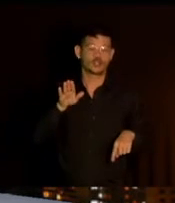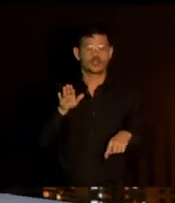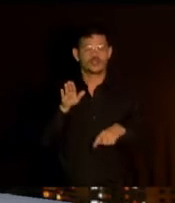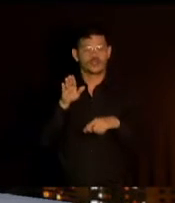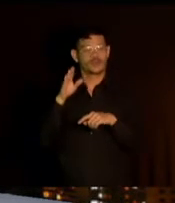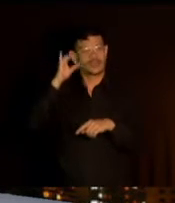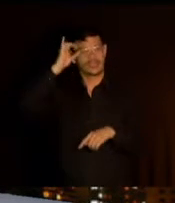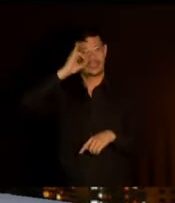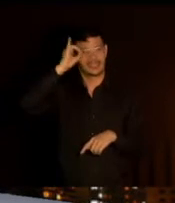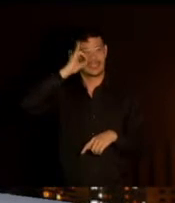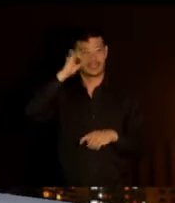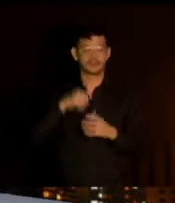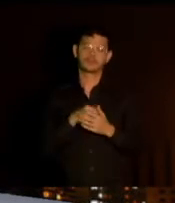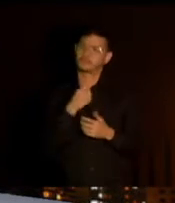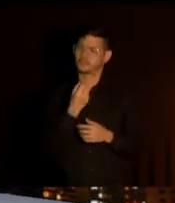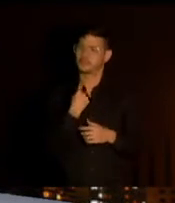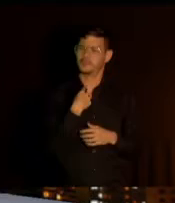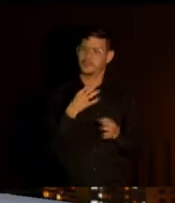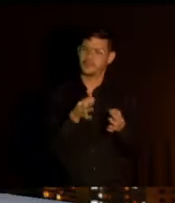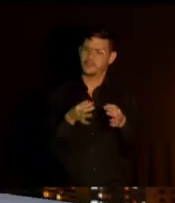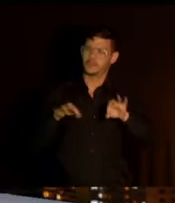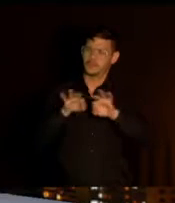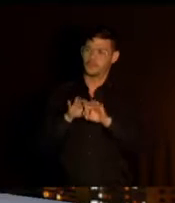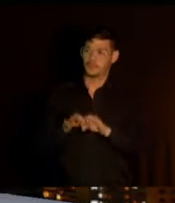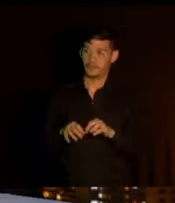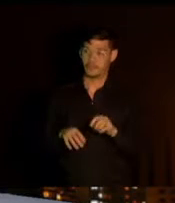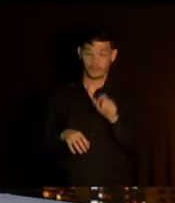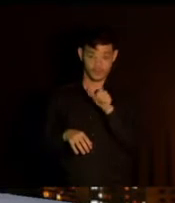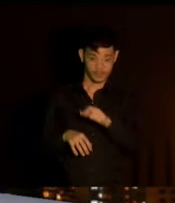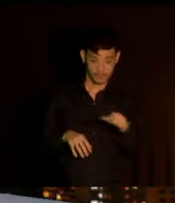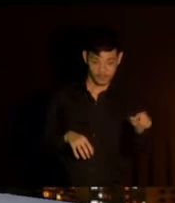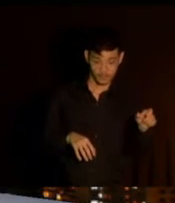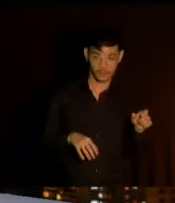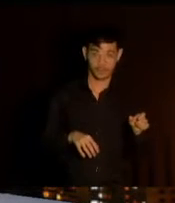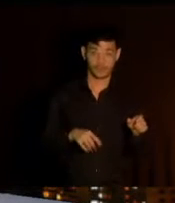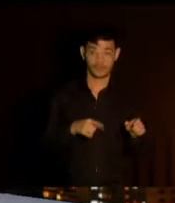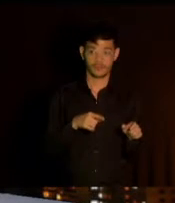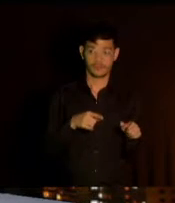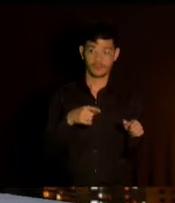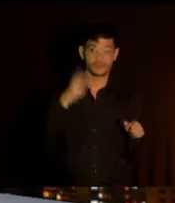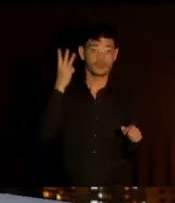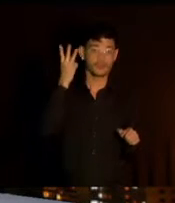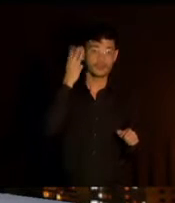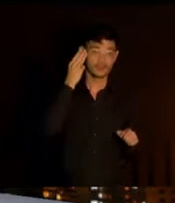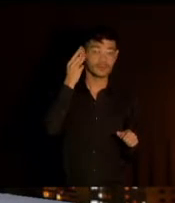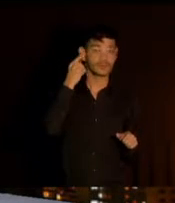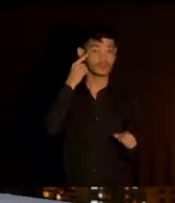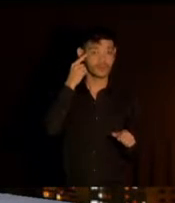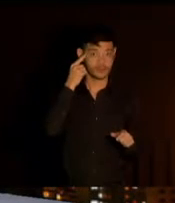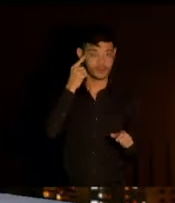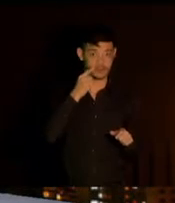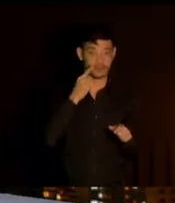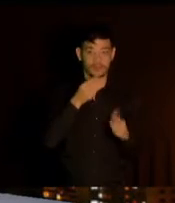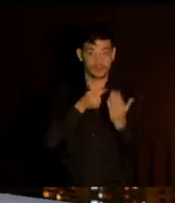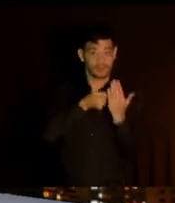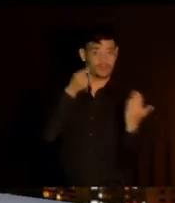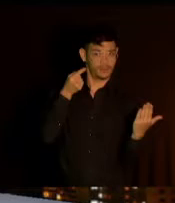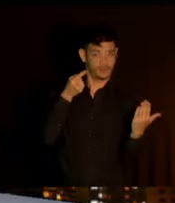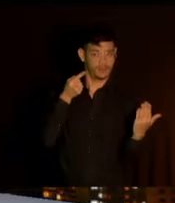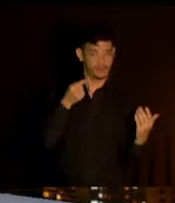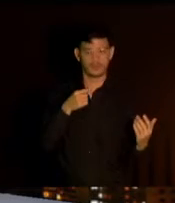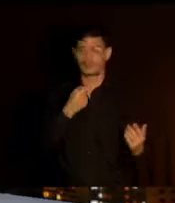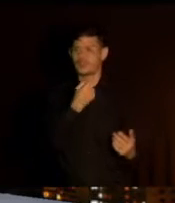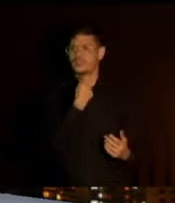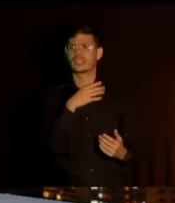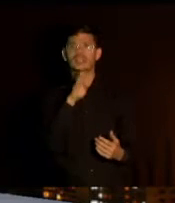muy importante. ¿Salen los chicos con síndrome de Down de competencias paralímpicas? La pregunta nos la hace